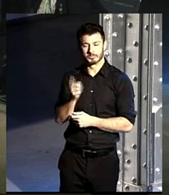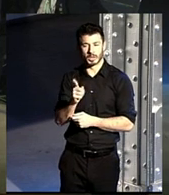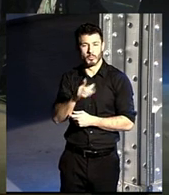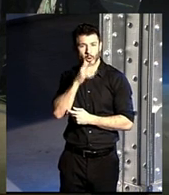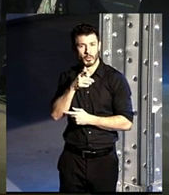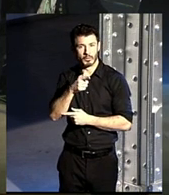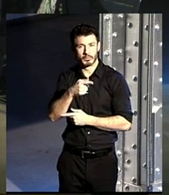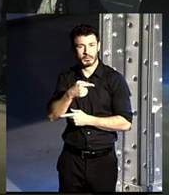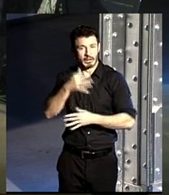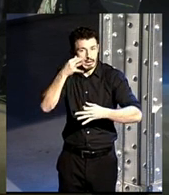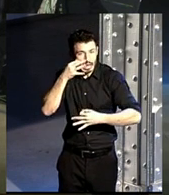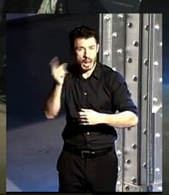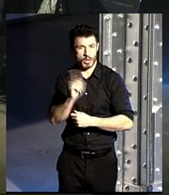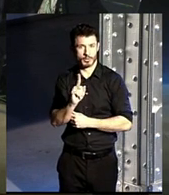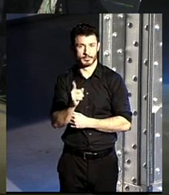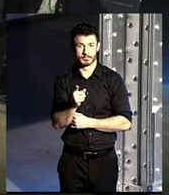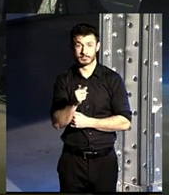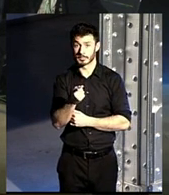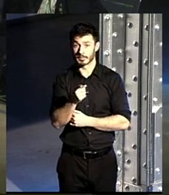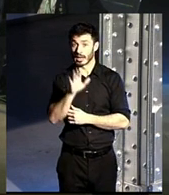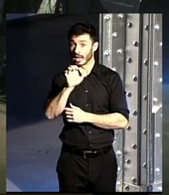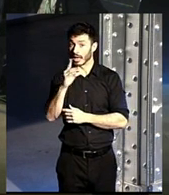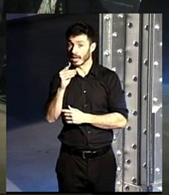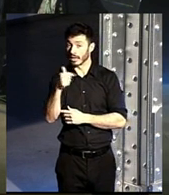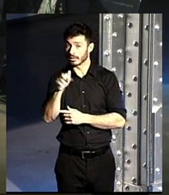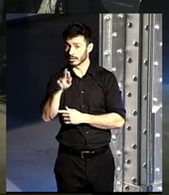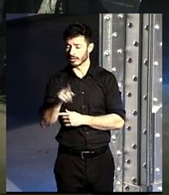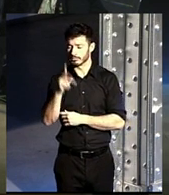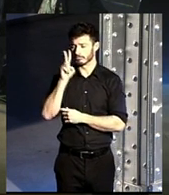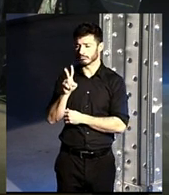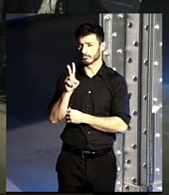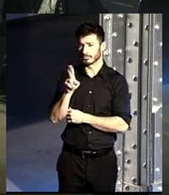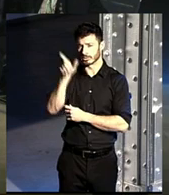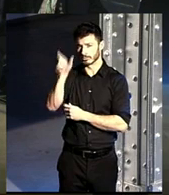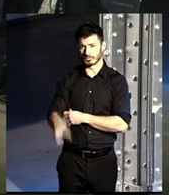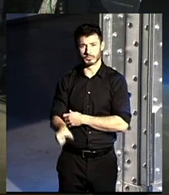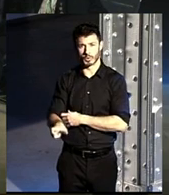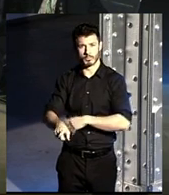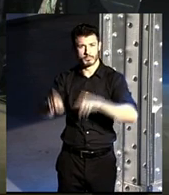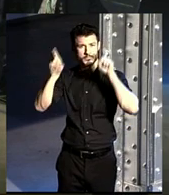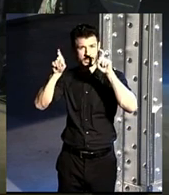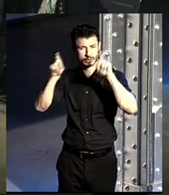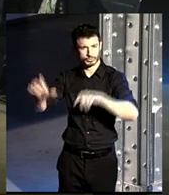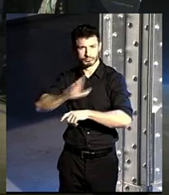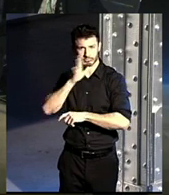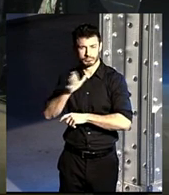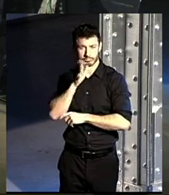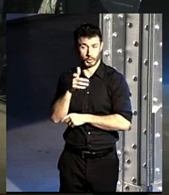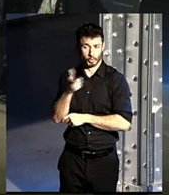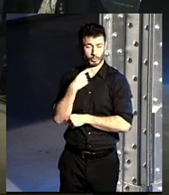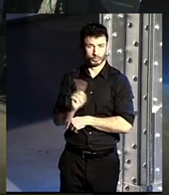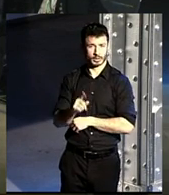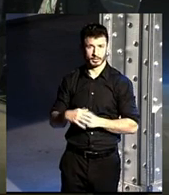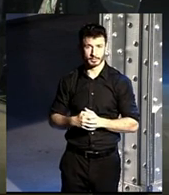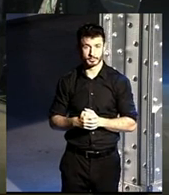en Edgar Allan Poe, que consideraba un maestro increíble de literatura. Y otra cosa hay que hablar, porque estamos